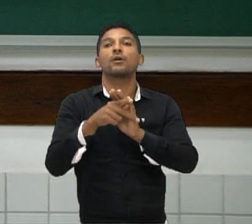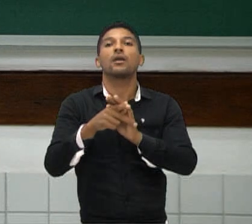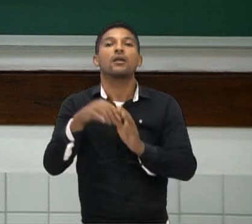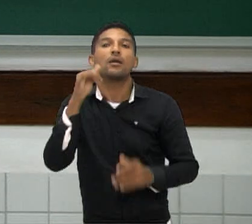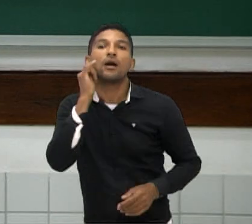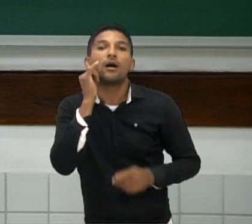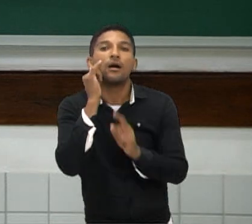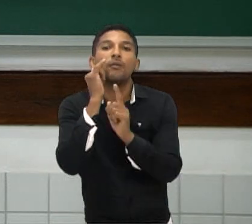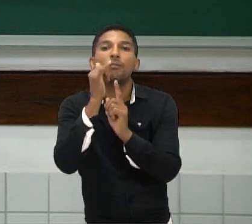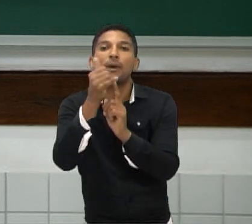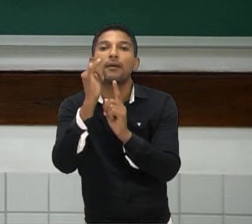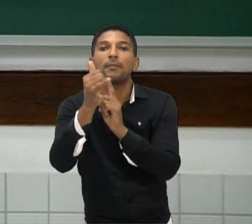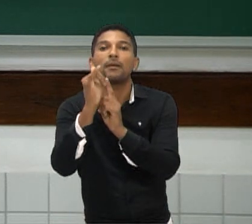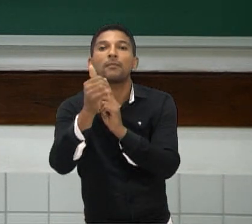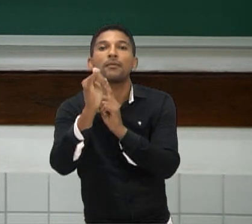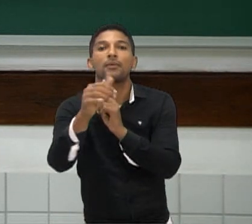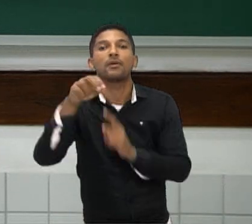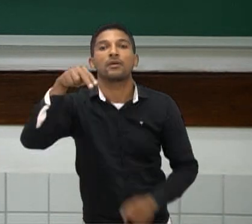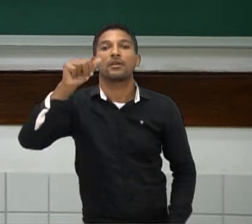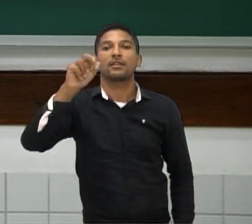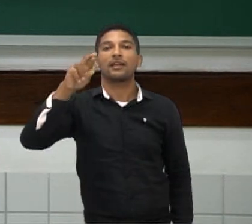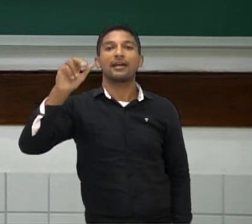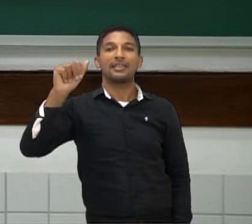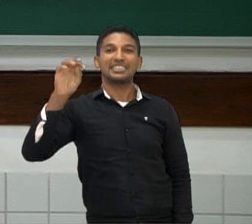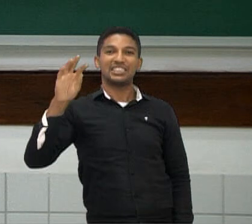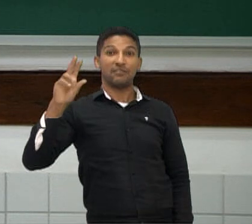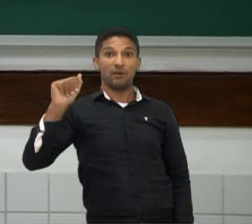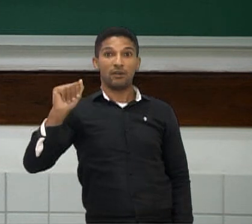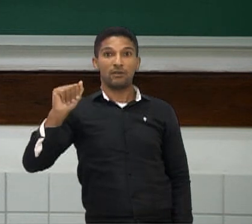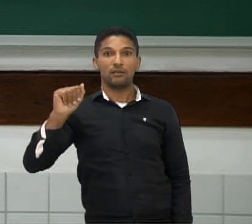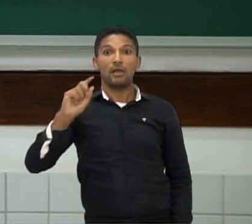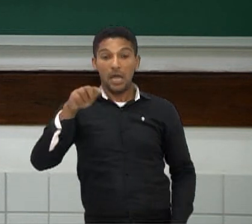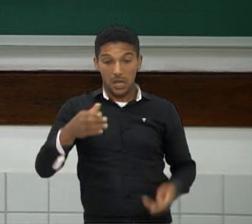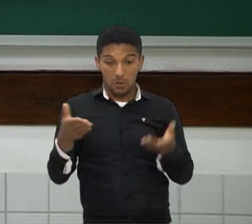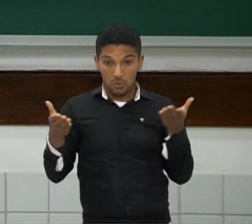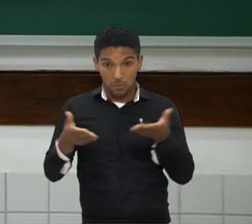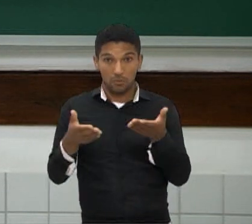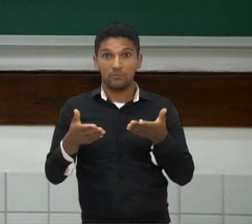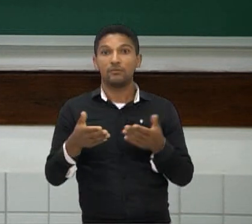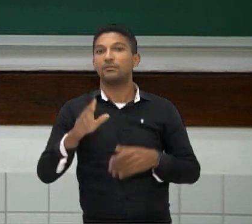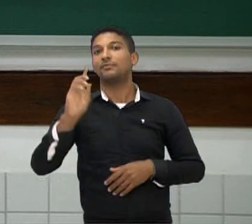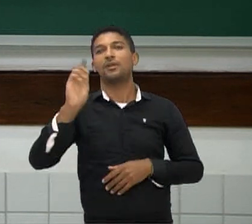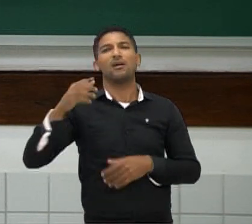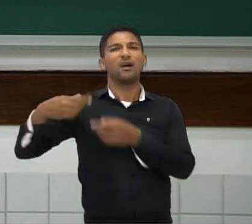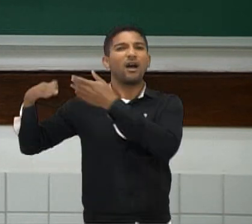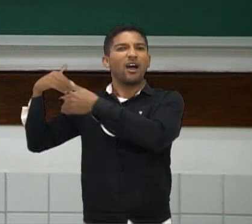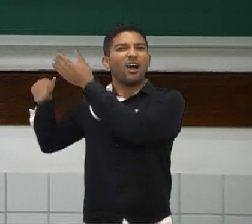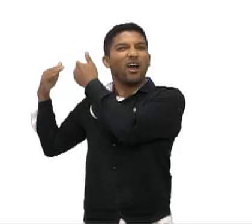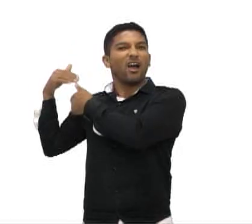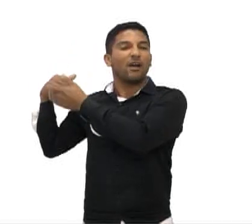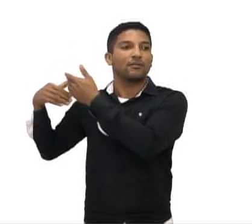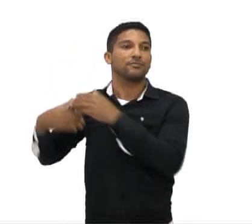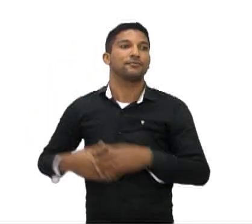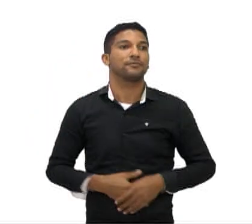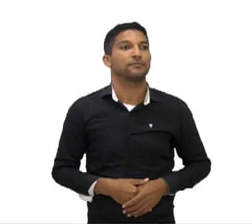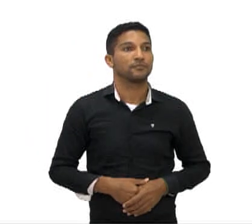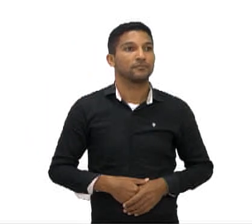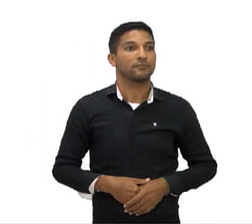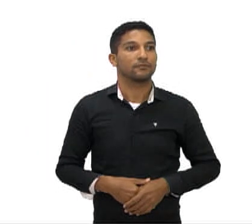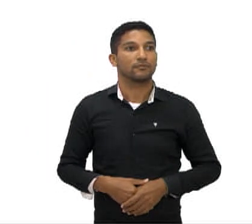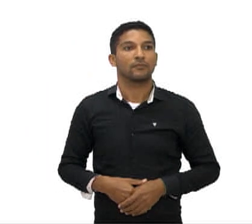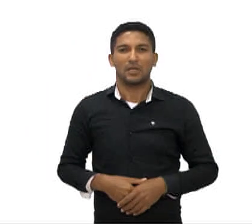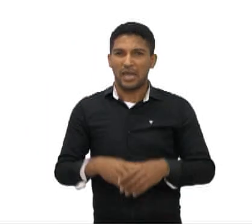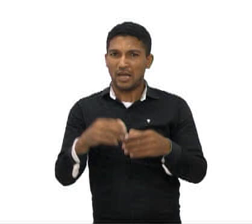en el ambiente urbano que es contemporánea, criadas y transmitida oralmente. Falso. Es una historia